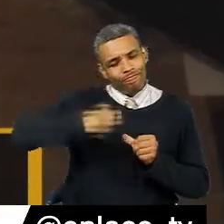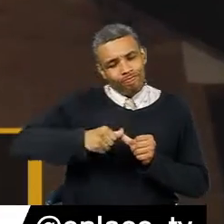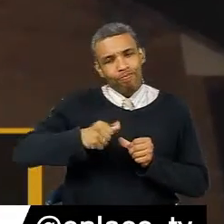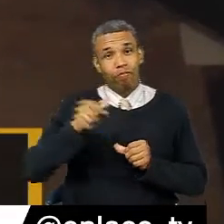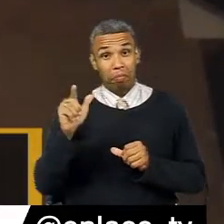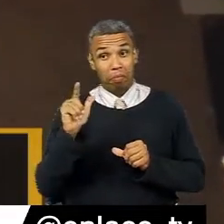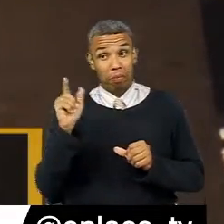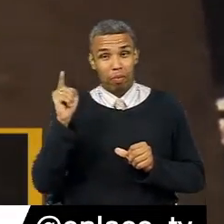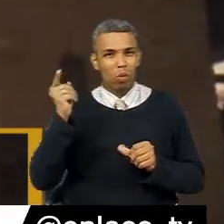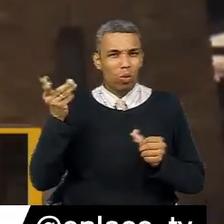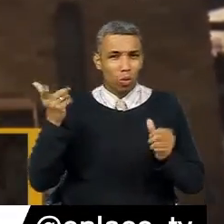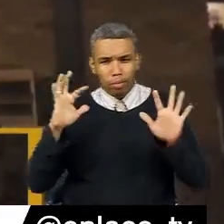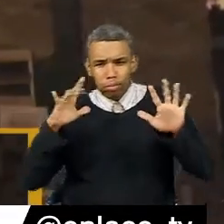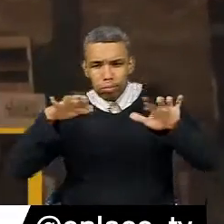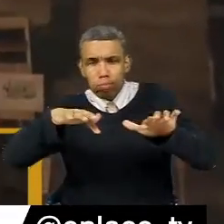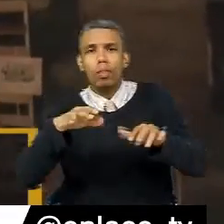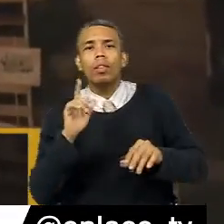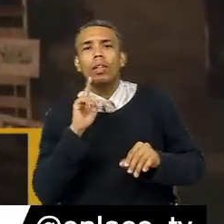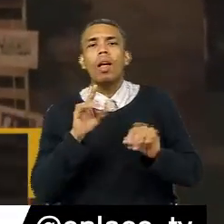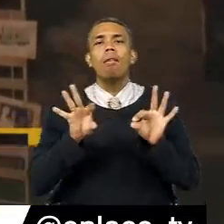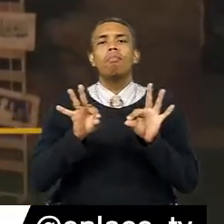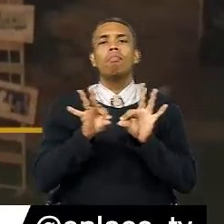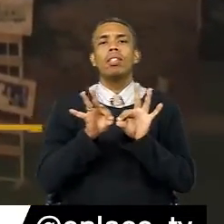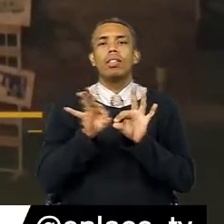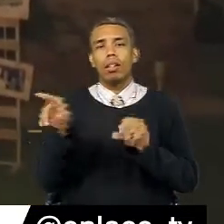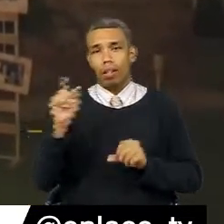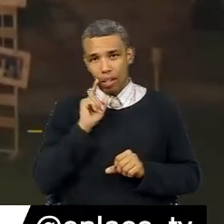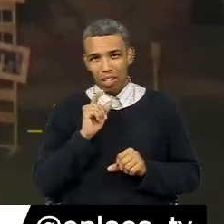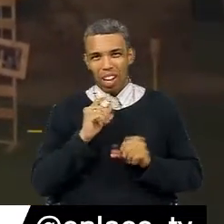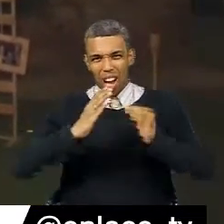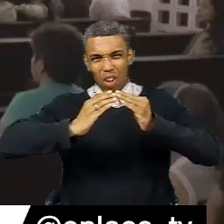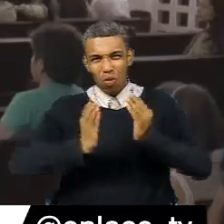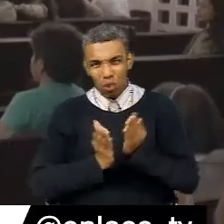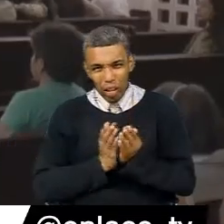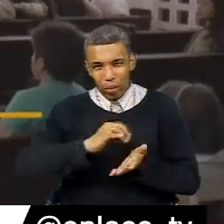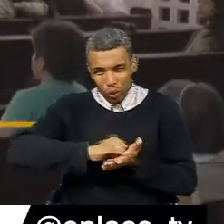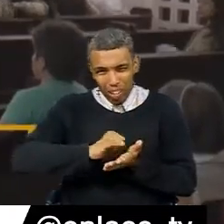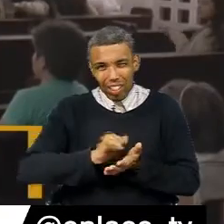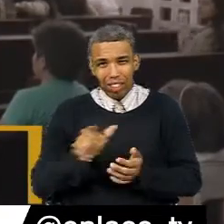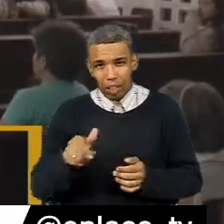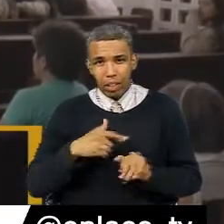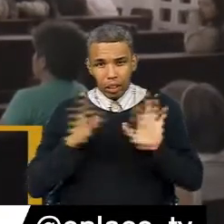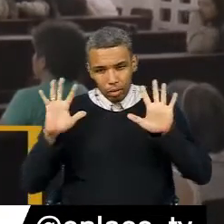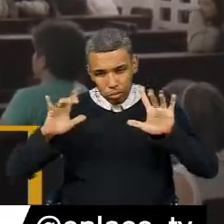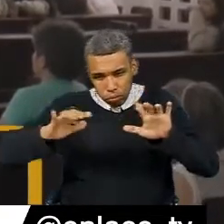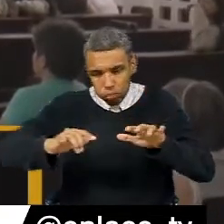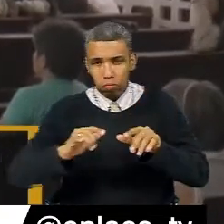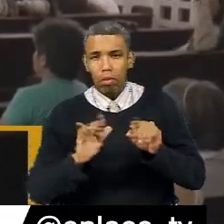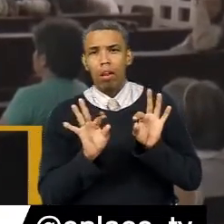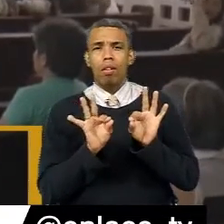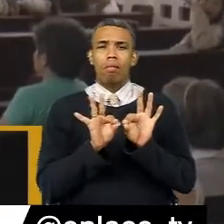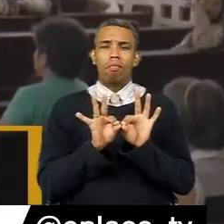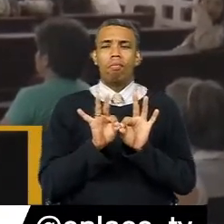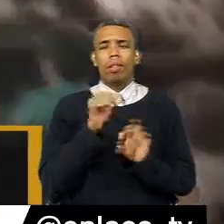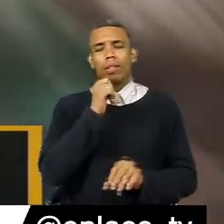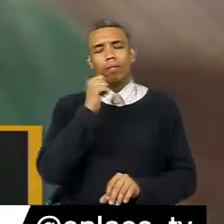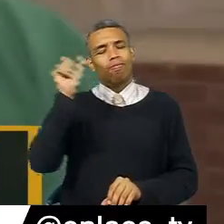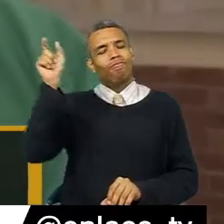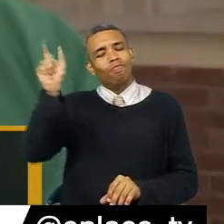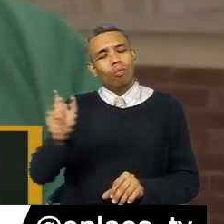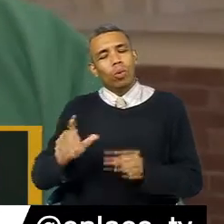en la parroquia del seminario San Pedro Claver se llevó a cabo el reconocimiento del padre Arturo Garzón, donde se destacó el legado que dejó después de su muerte.